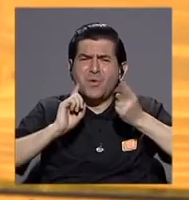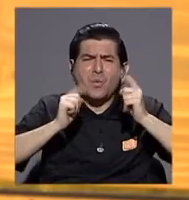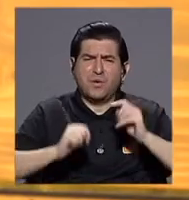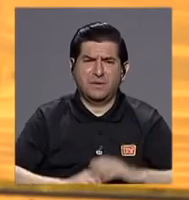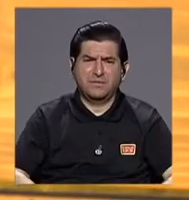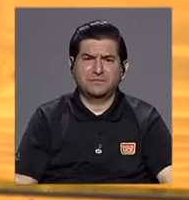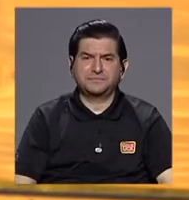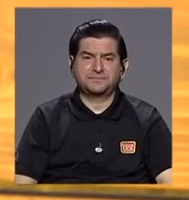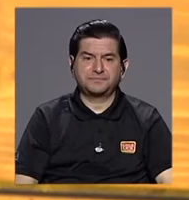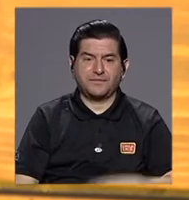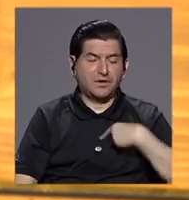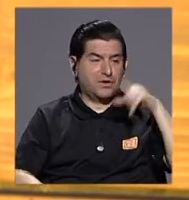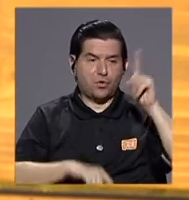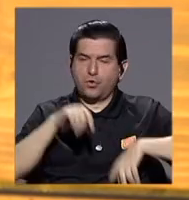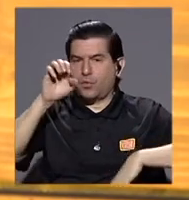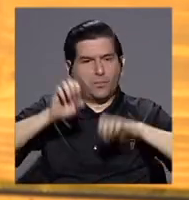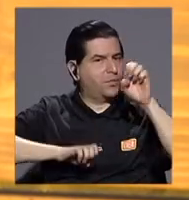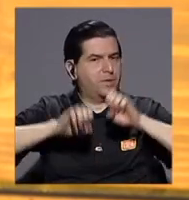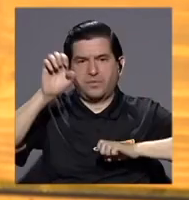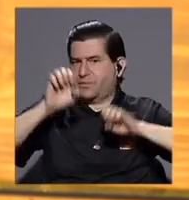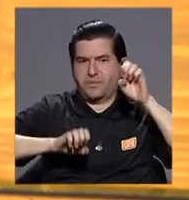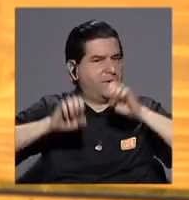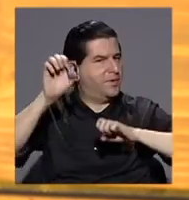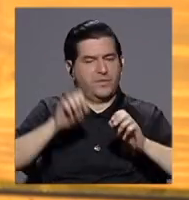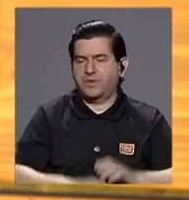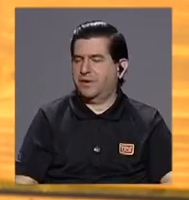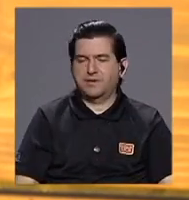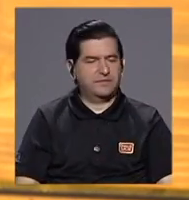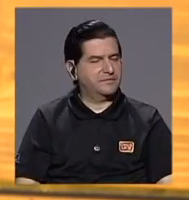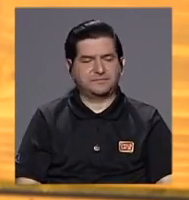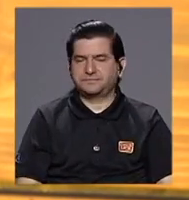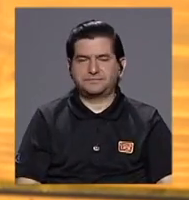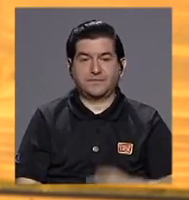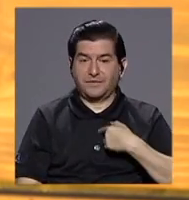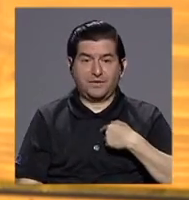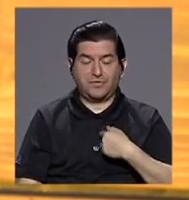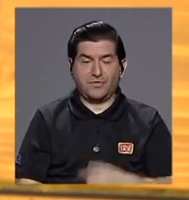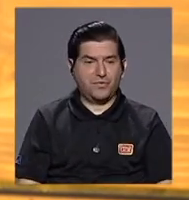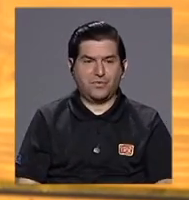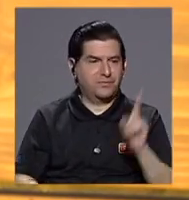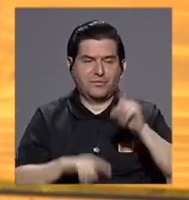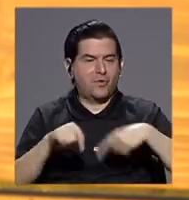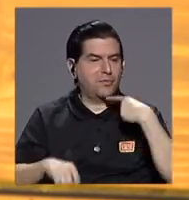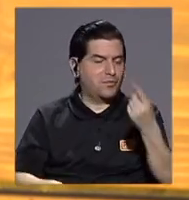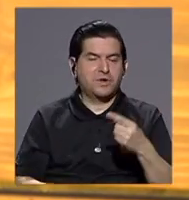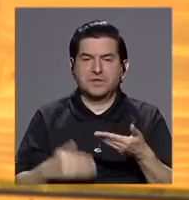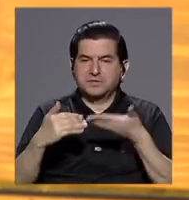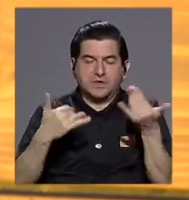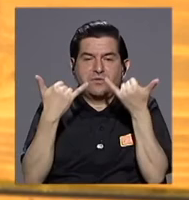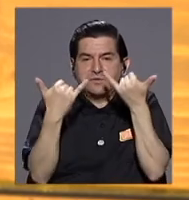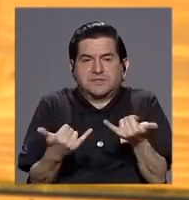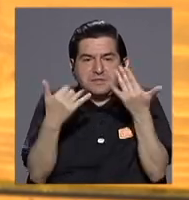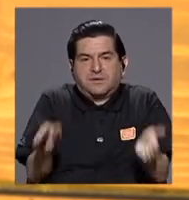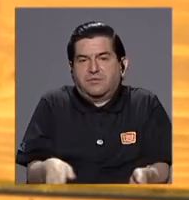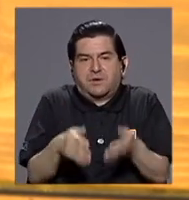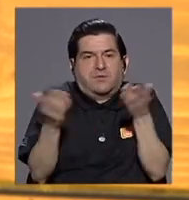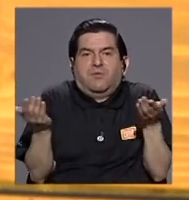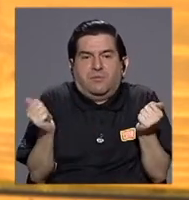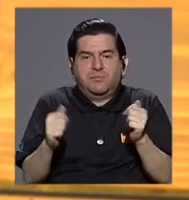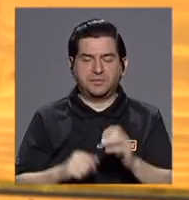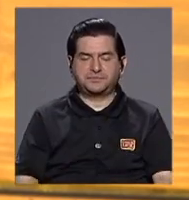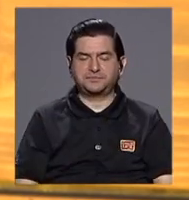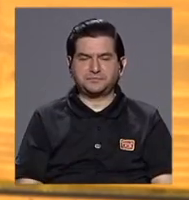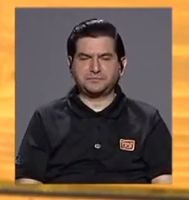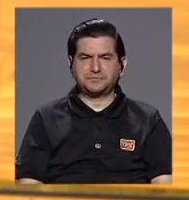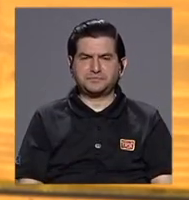Francisco? Bueno, yo no podría valorarlo porque en realidad no me atrevo a decir cómo son las cosas en este momento. Lo